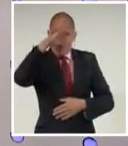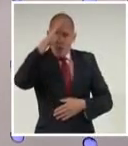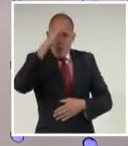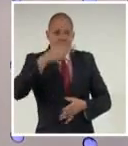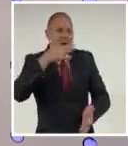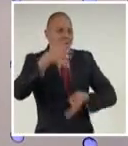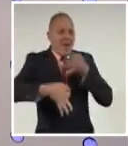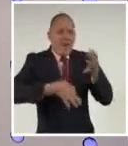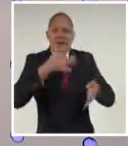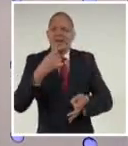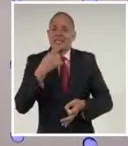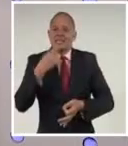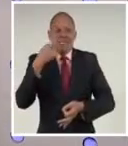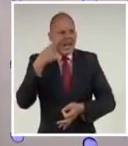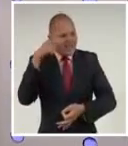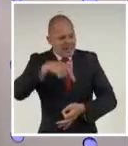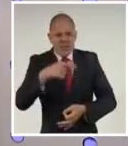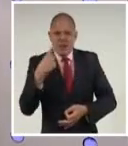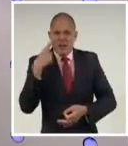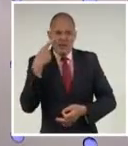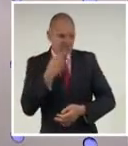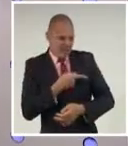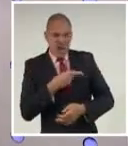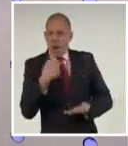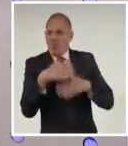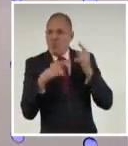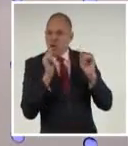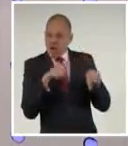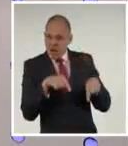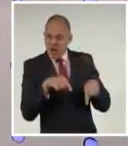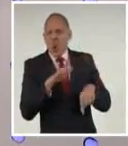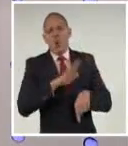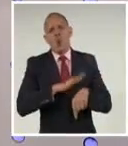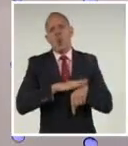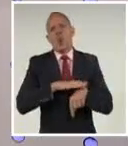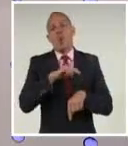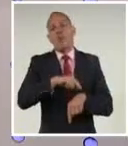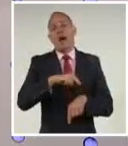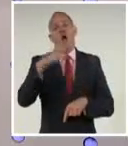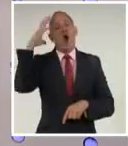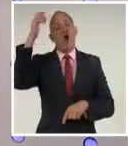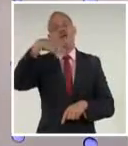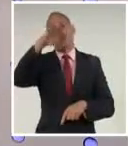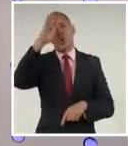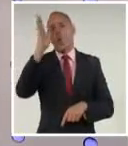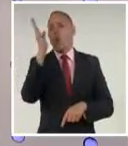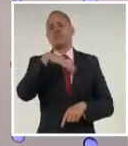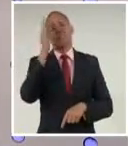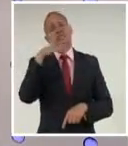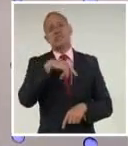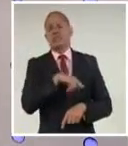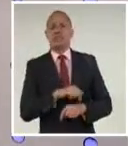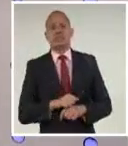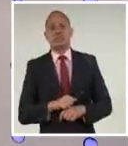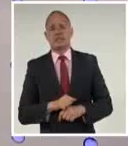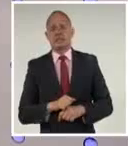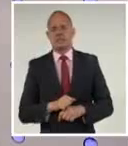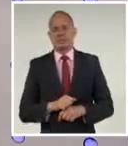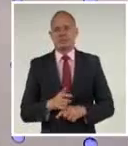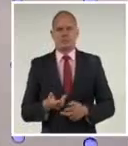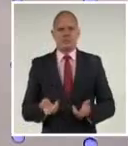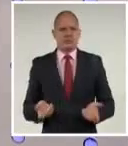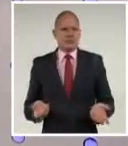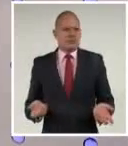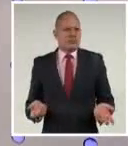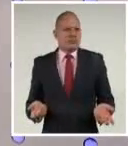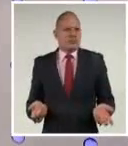ellos, sino con que Cuba apuesta por un sistema sociopolítico fallido. Es decir, te dinamito la casa, pero cuando se tambalea te echo la